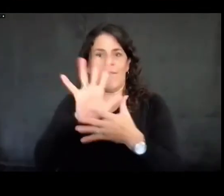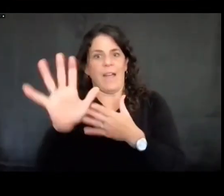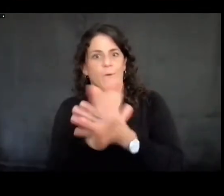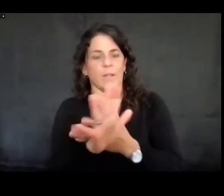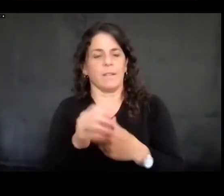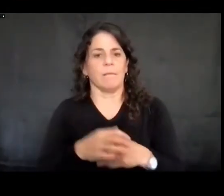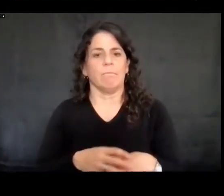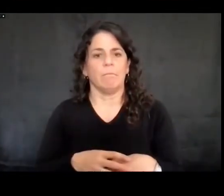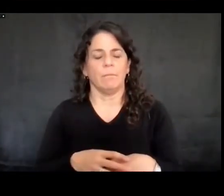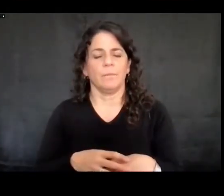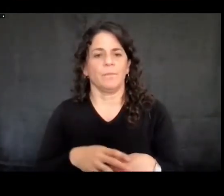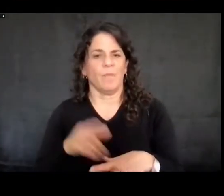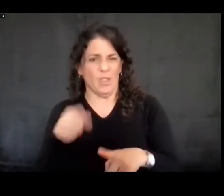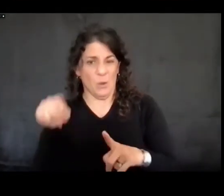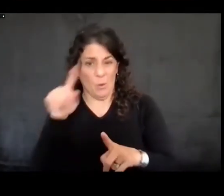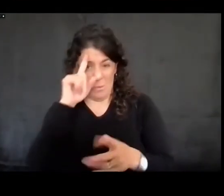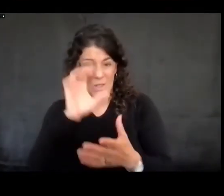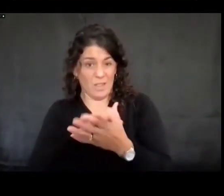colores